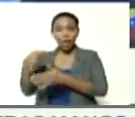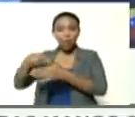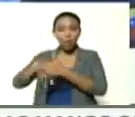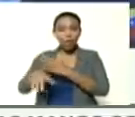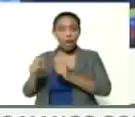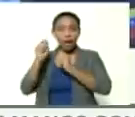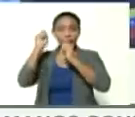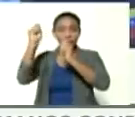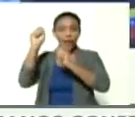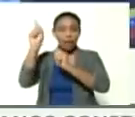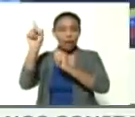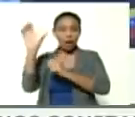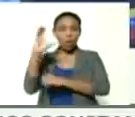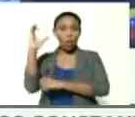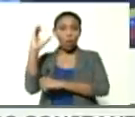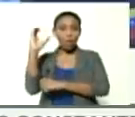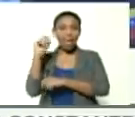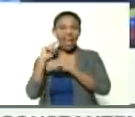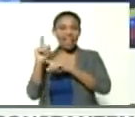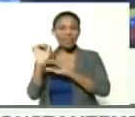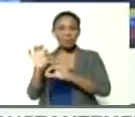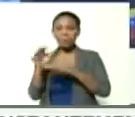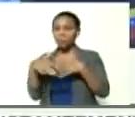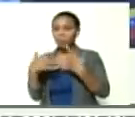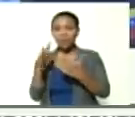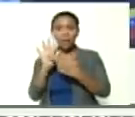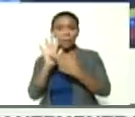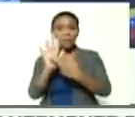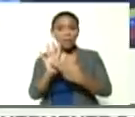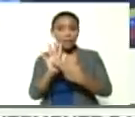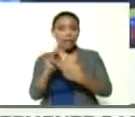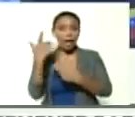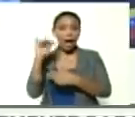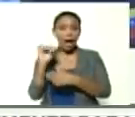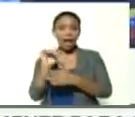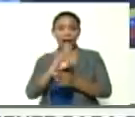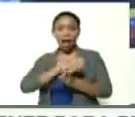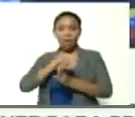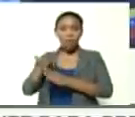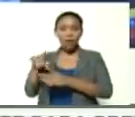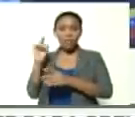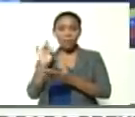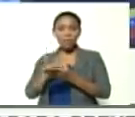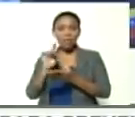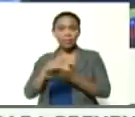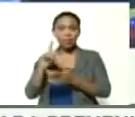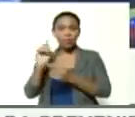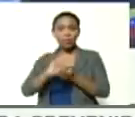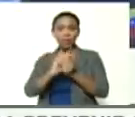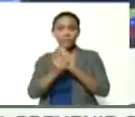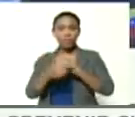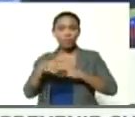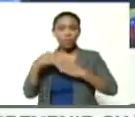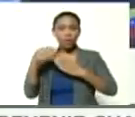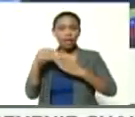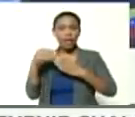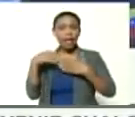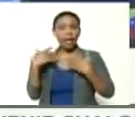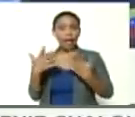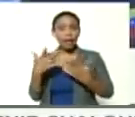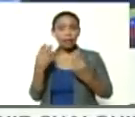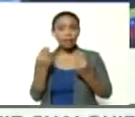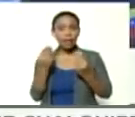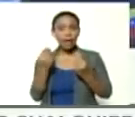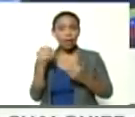cartel en Colombia. En este punto, el representante del cartel está fuera de escena porque ha convertido con éxito sus dólares en